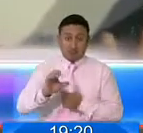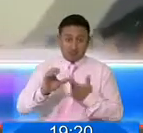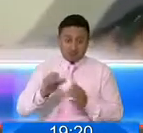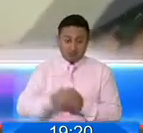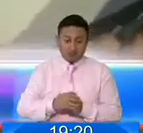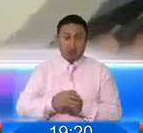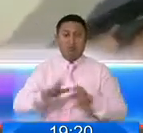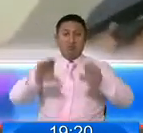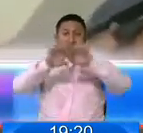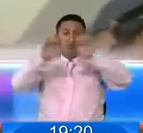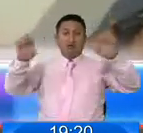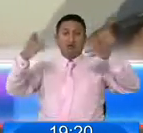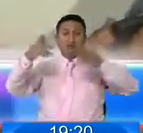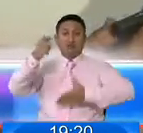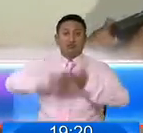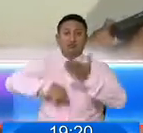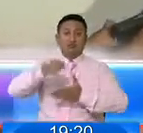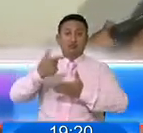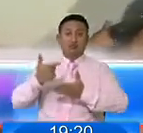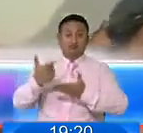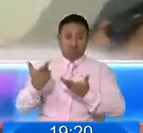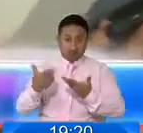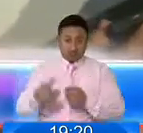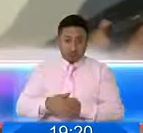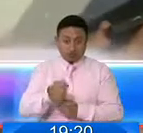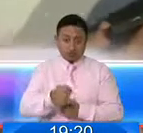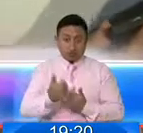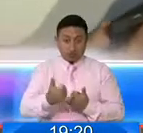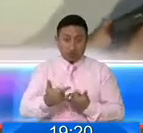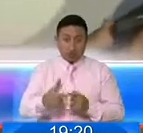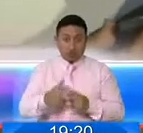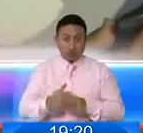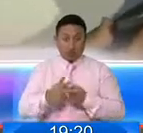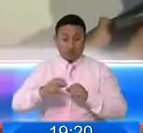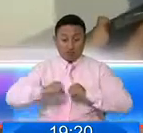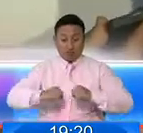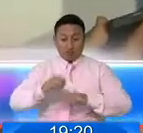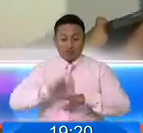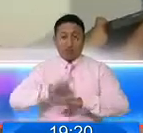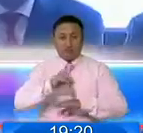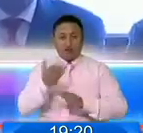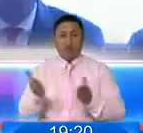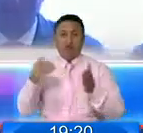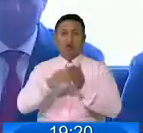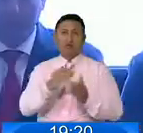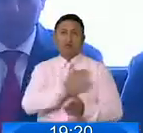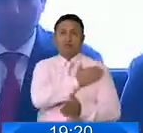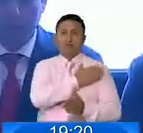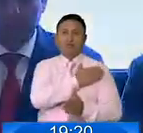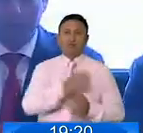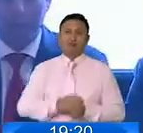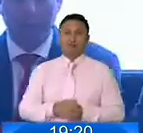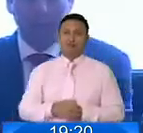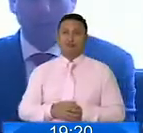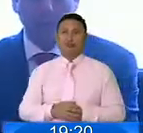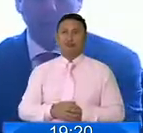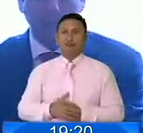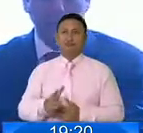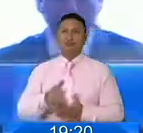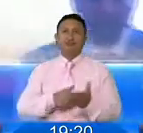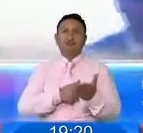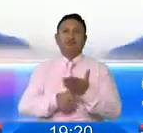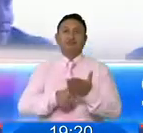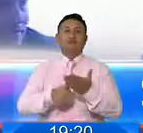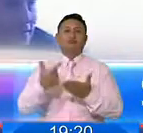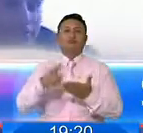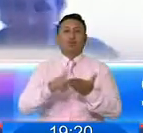de empresas que firmaron contratos de inversión que se están llevando a cabo. ¿Por qué? Porque la confianza volvió. Según el ministro de Finanzas, hasta el